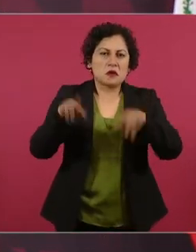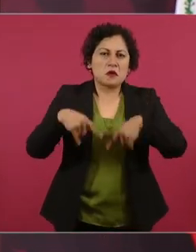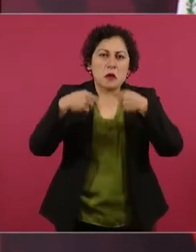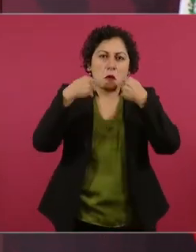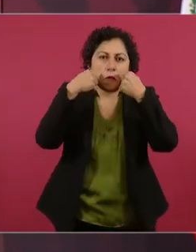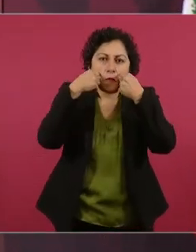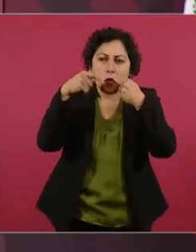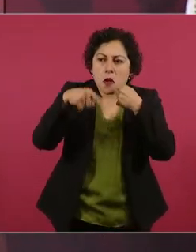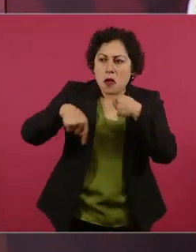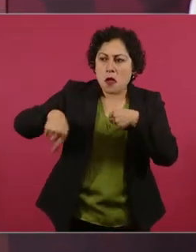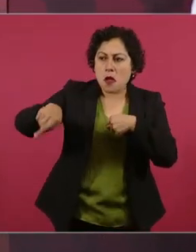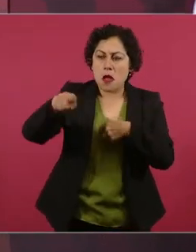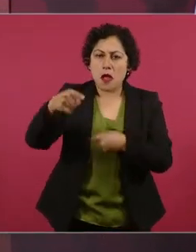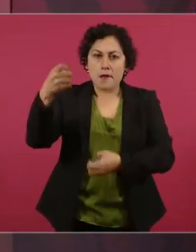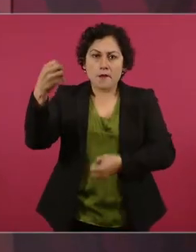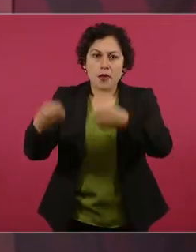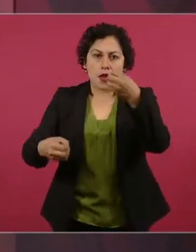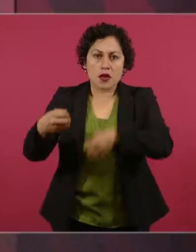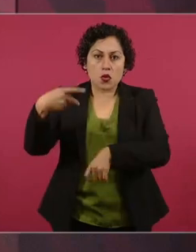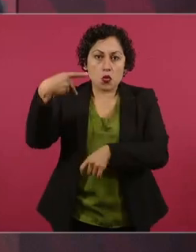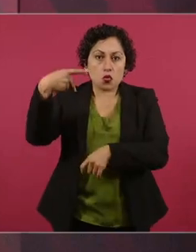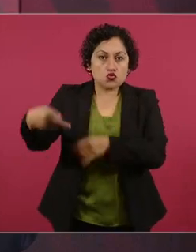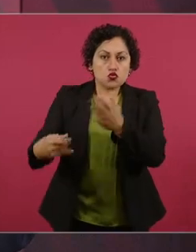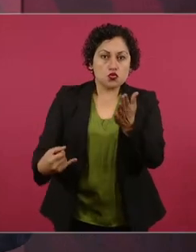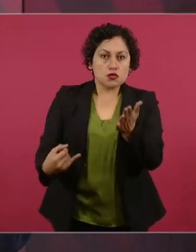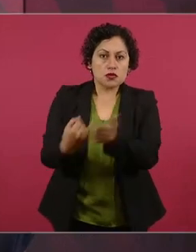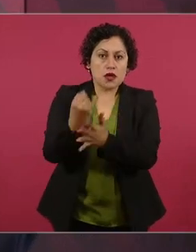ya decidieron,